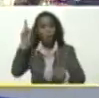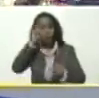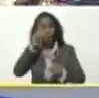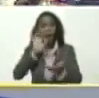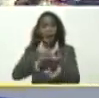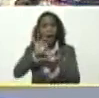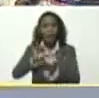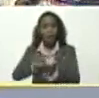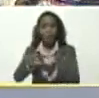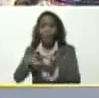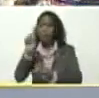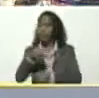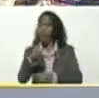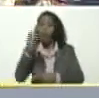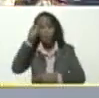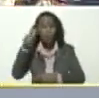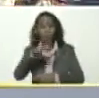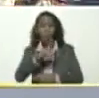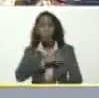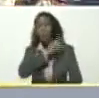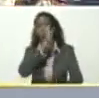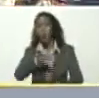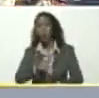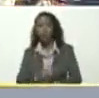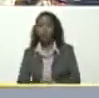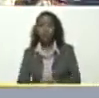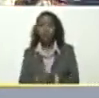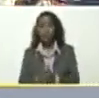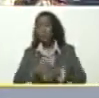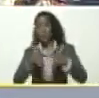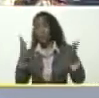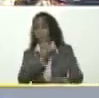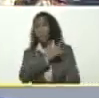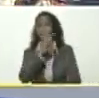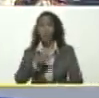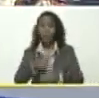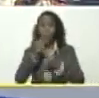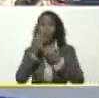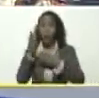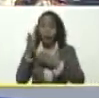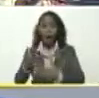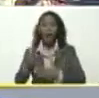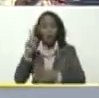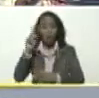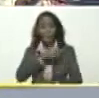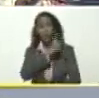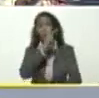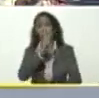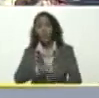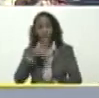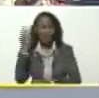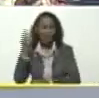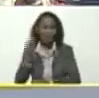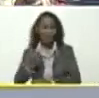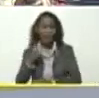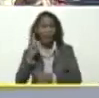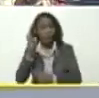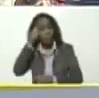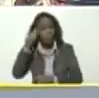estrategia, sino es un pueblo de poetas, y de grandes poetas, de buenos poetas. De verdad, es un